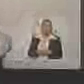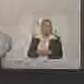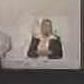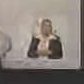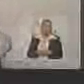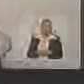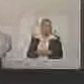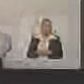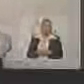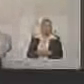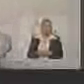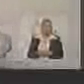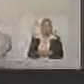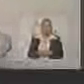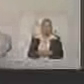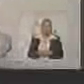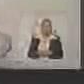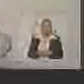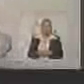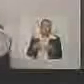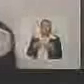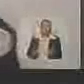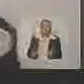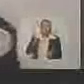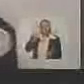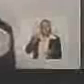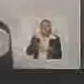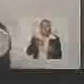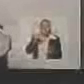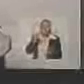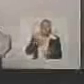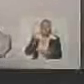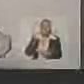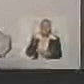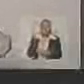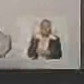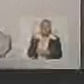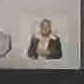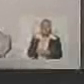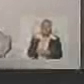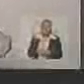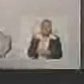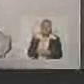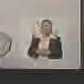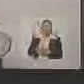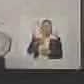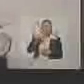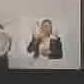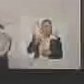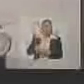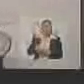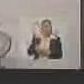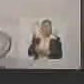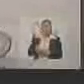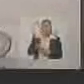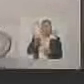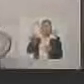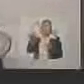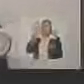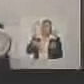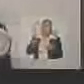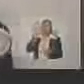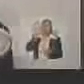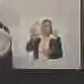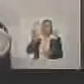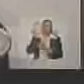paga y se paga caro. Hoy, una vez más, el candidato de Acción Nacional, Cristian von Röhrig, nos ha despreciado. Y